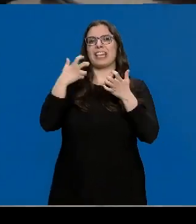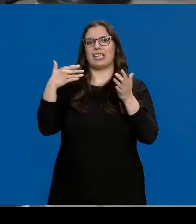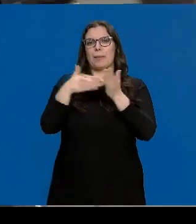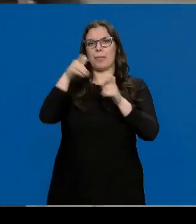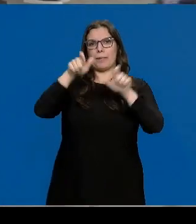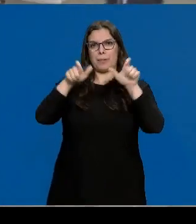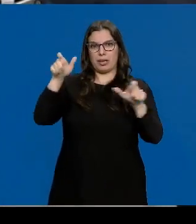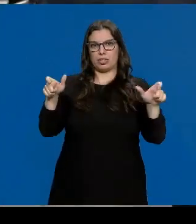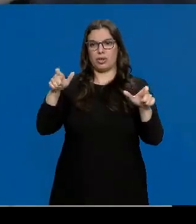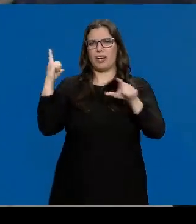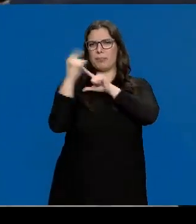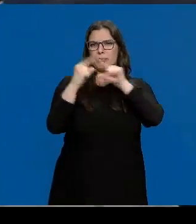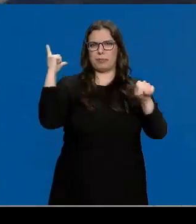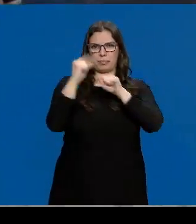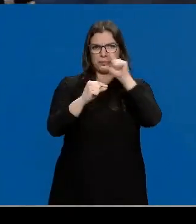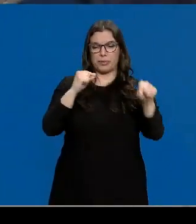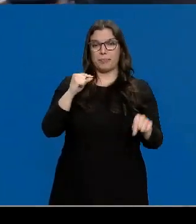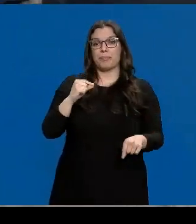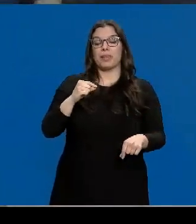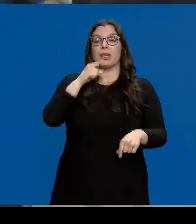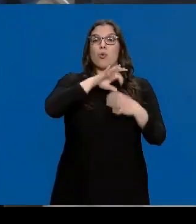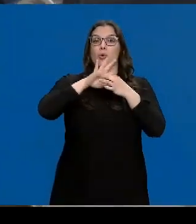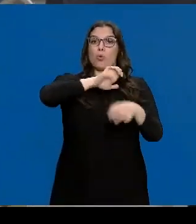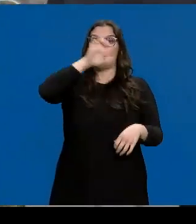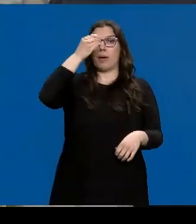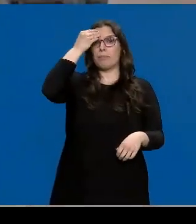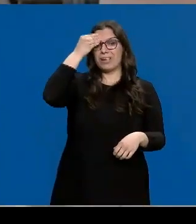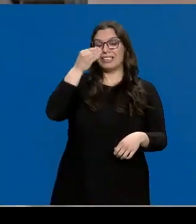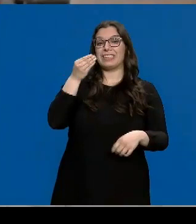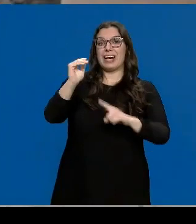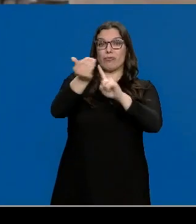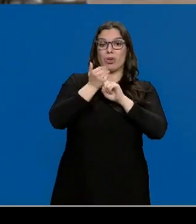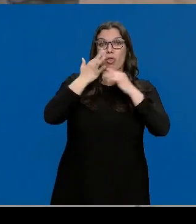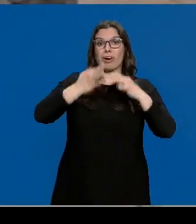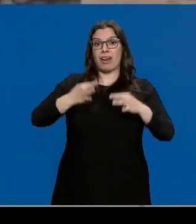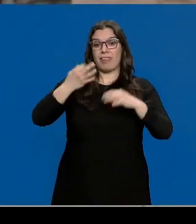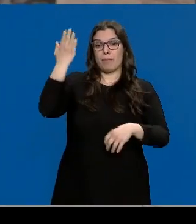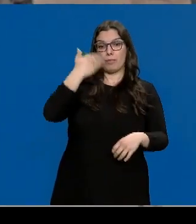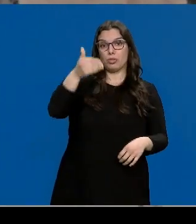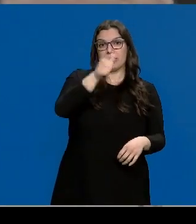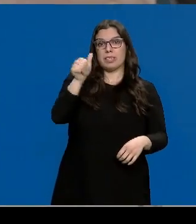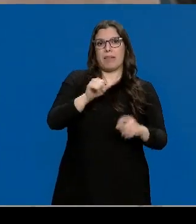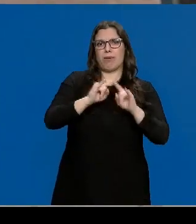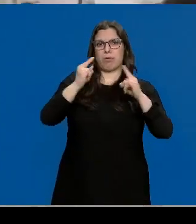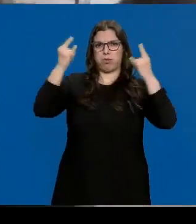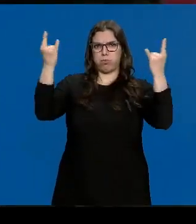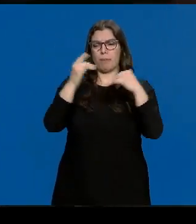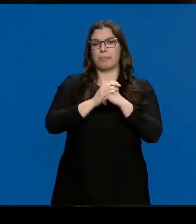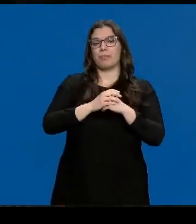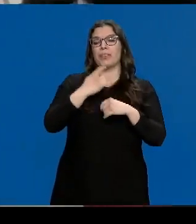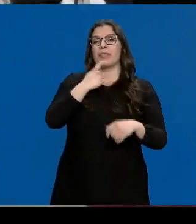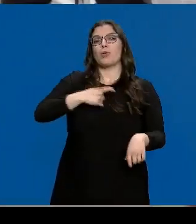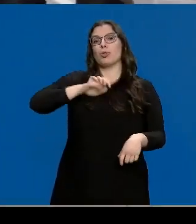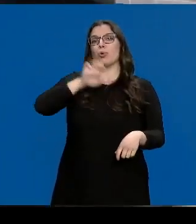1.700.000 personas que han huido de Ucrania. Bruselas cree que la cifra se va a multiplicar en las próximas semanas. La Comisión Europea estima que se